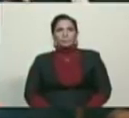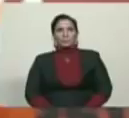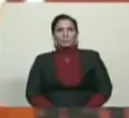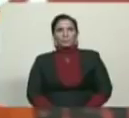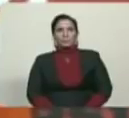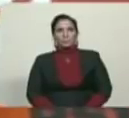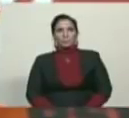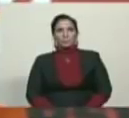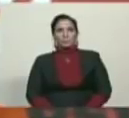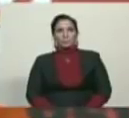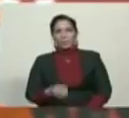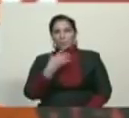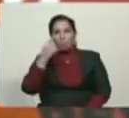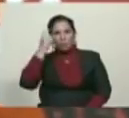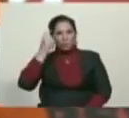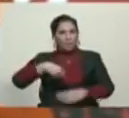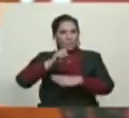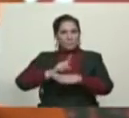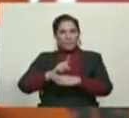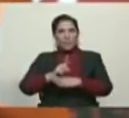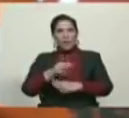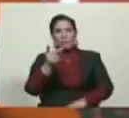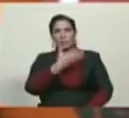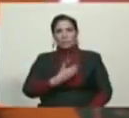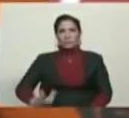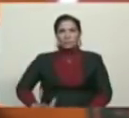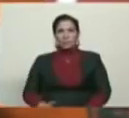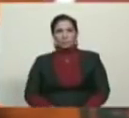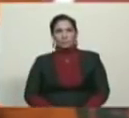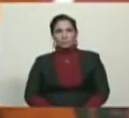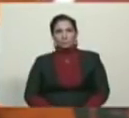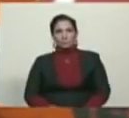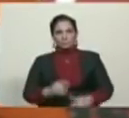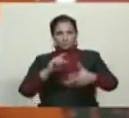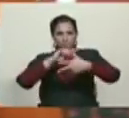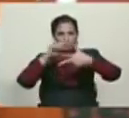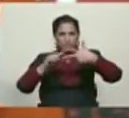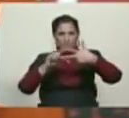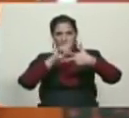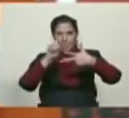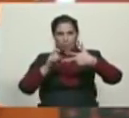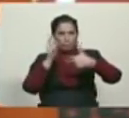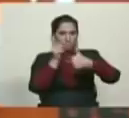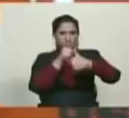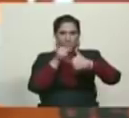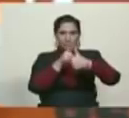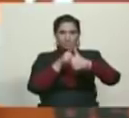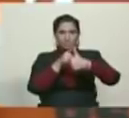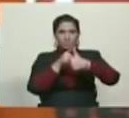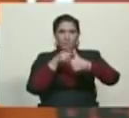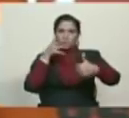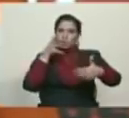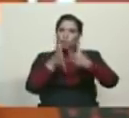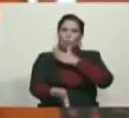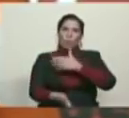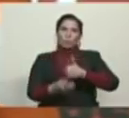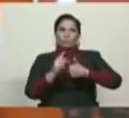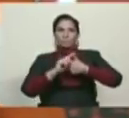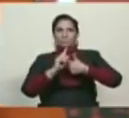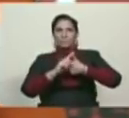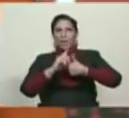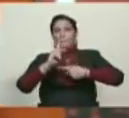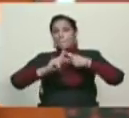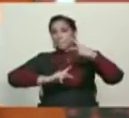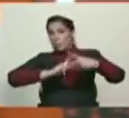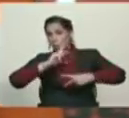Buenos días, primer vicepresidente. Buenos días. Tres interrogantes. La primera, la que tiene que ver con este